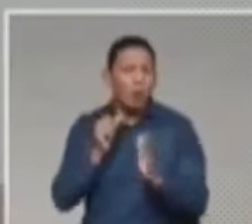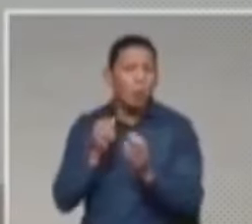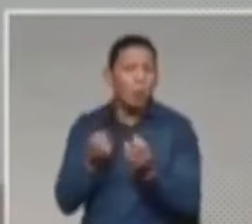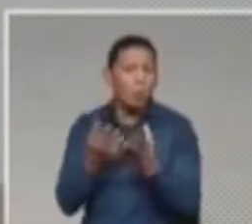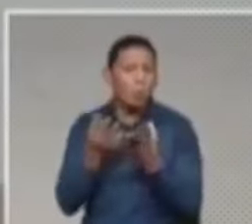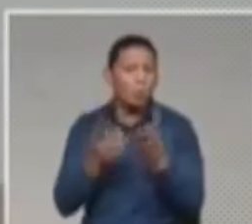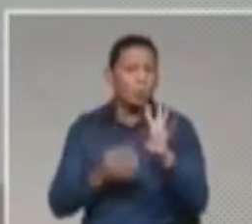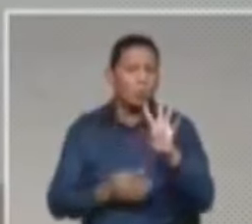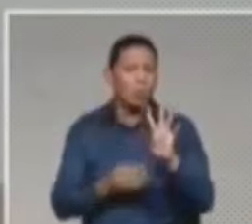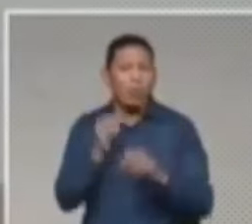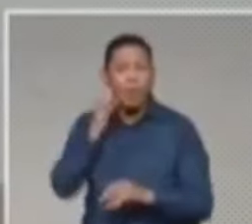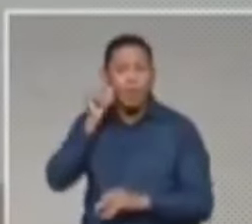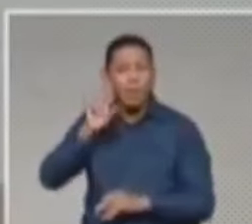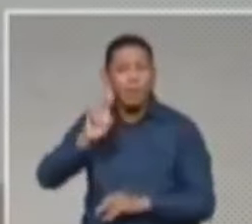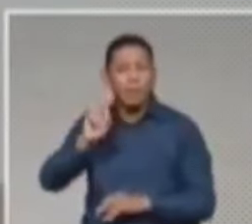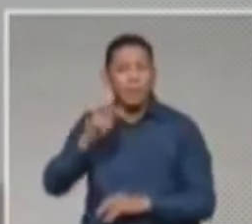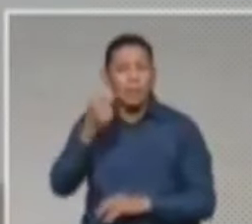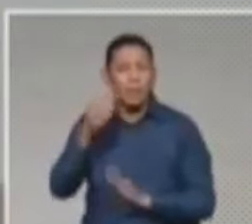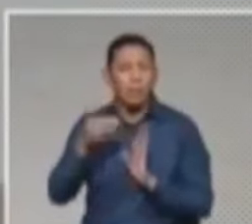entraron